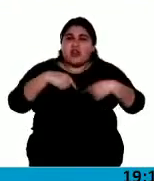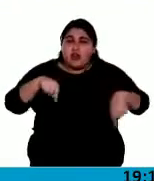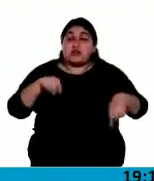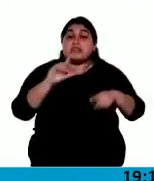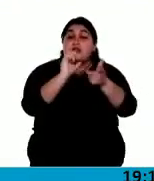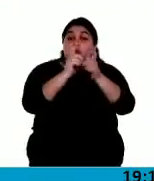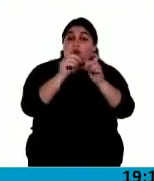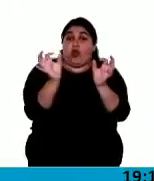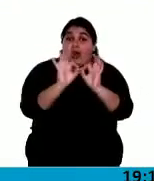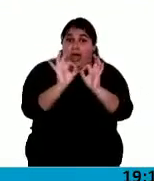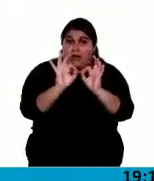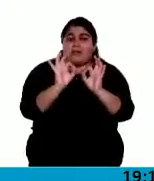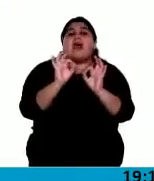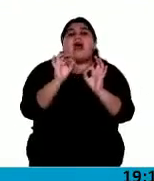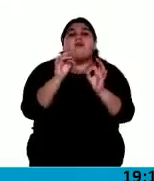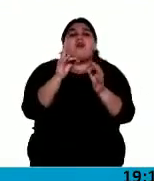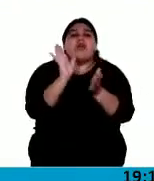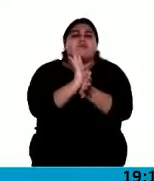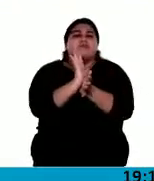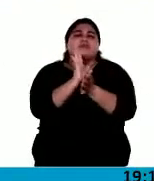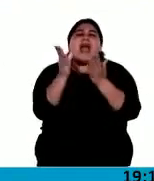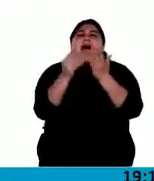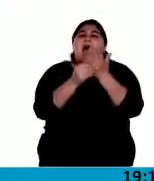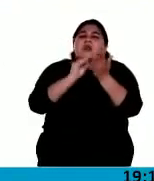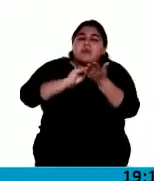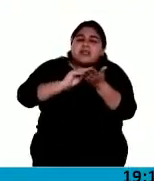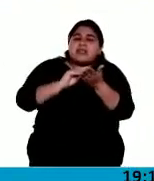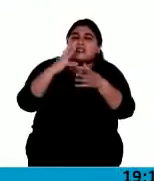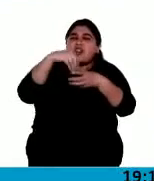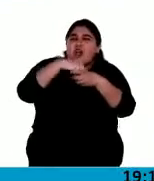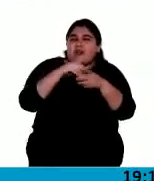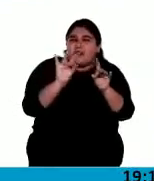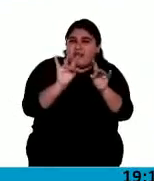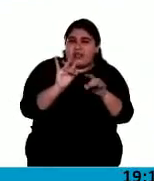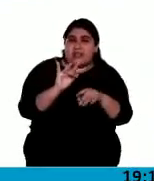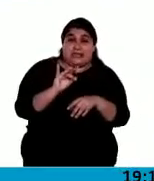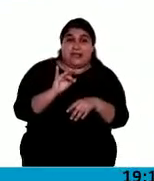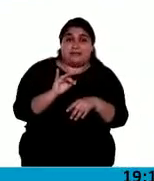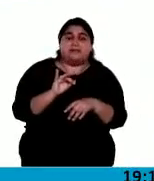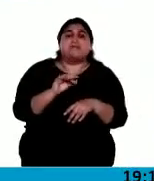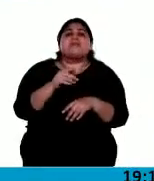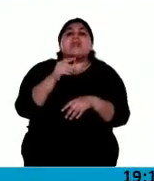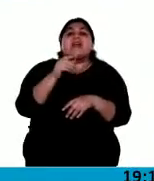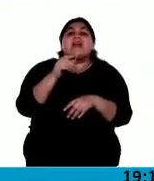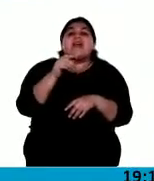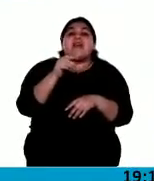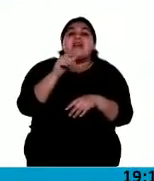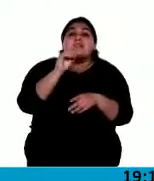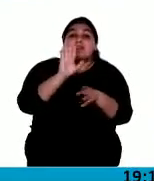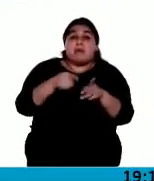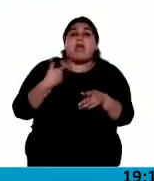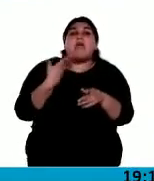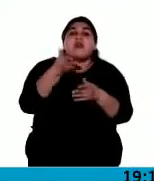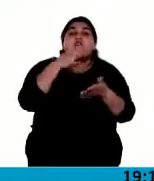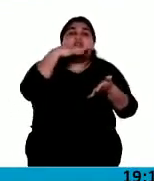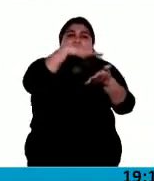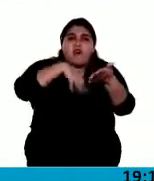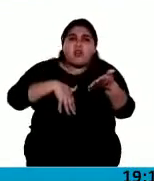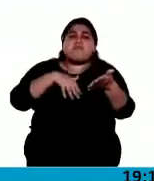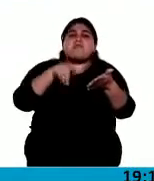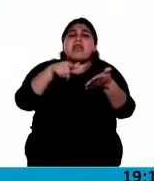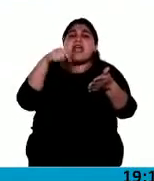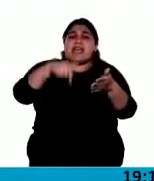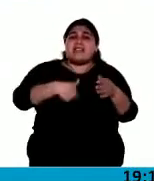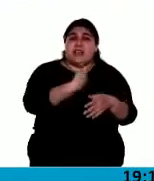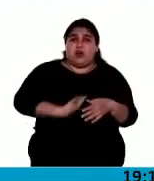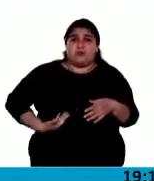encuentran a la administrativa del hospital de cuarentena pero además hemos presentado pedidos de informes porque en este gobierno